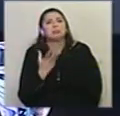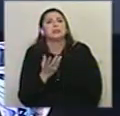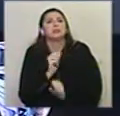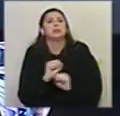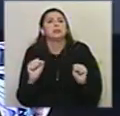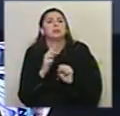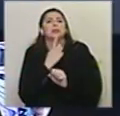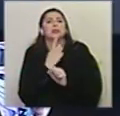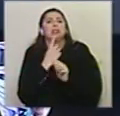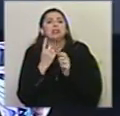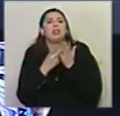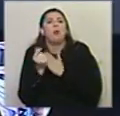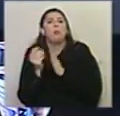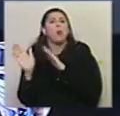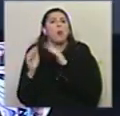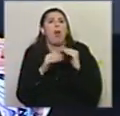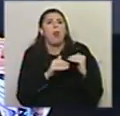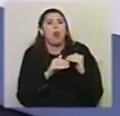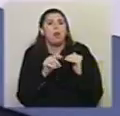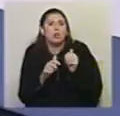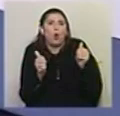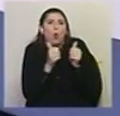compra del mismo tipo?